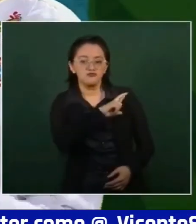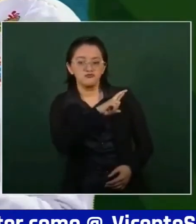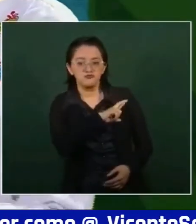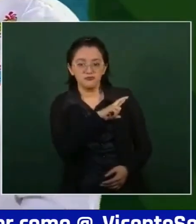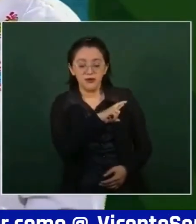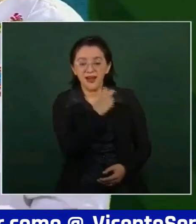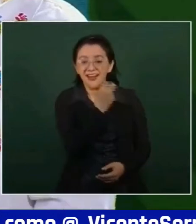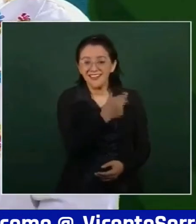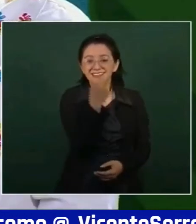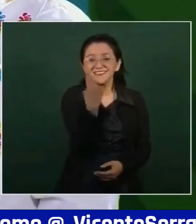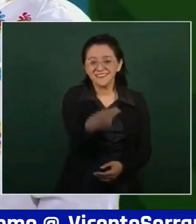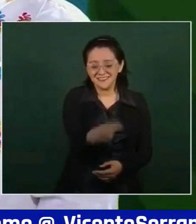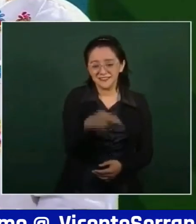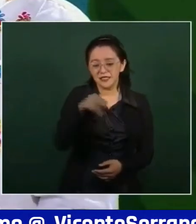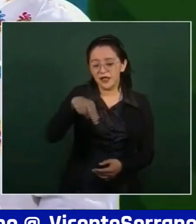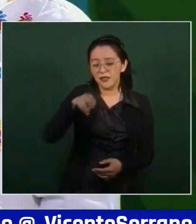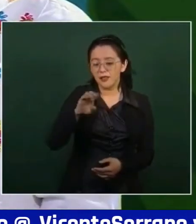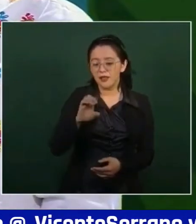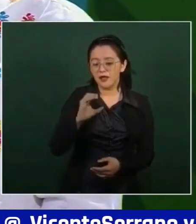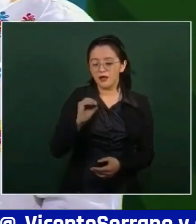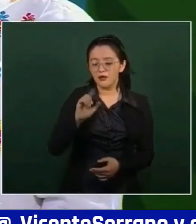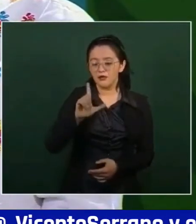el neoliberalismo,